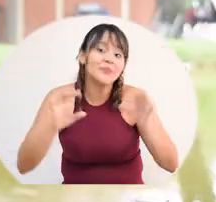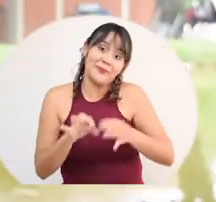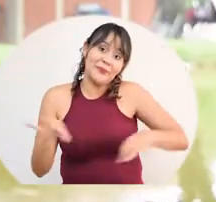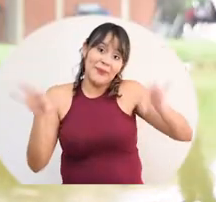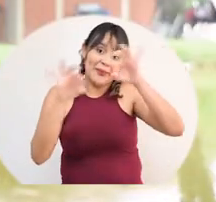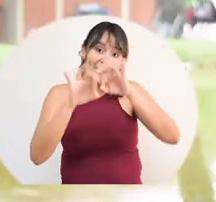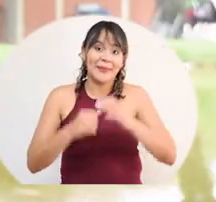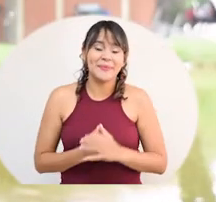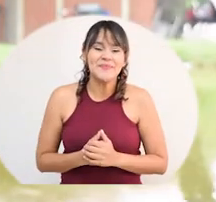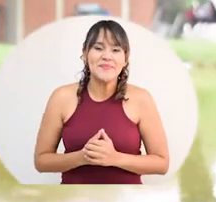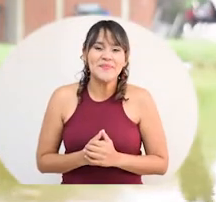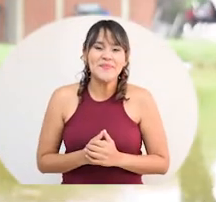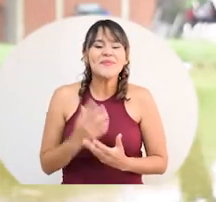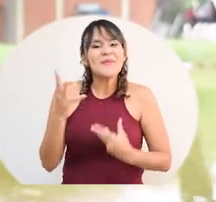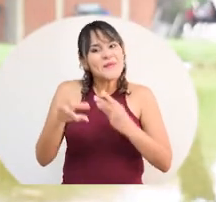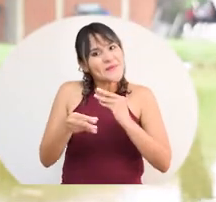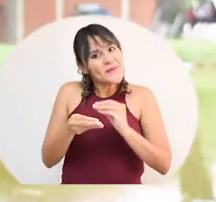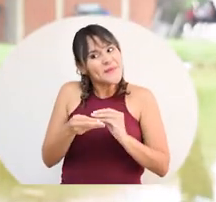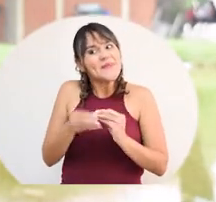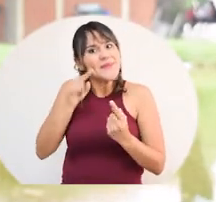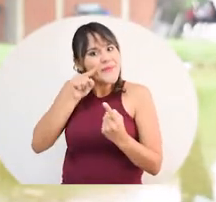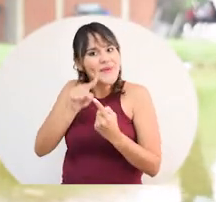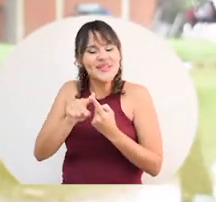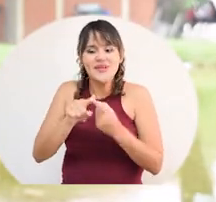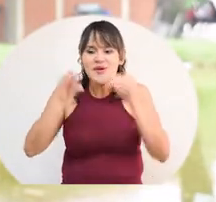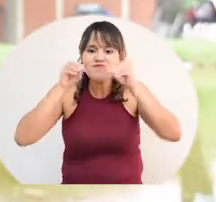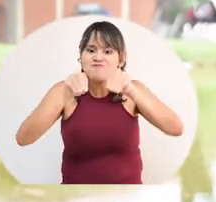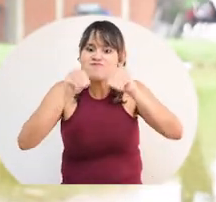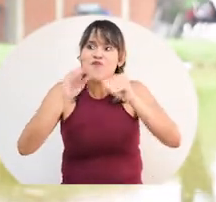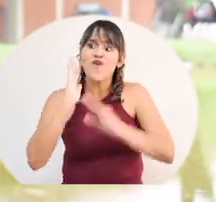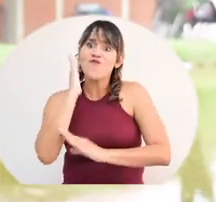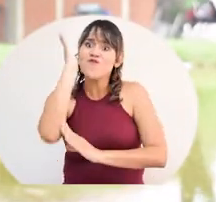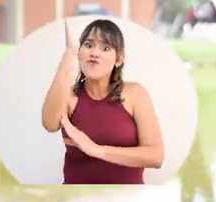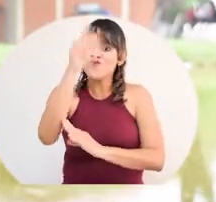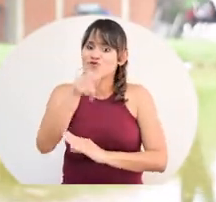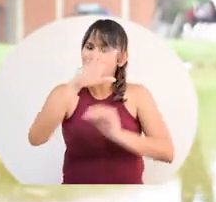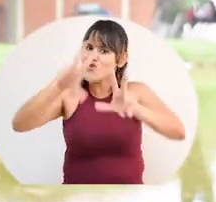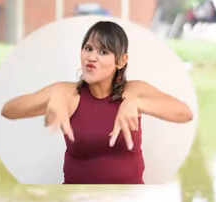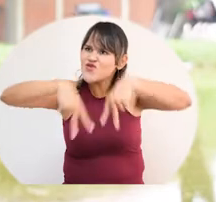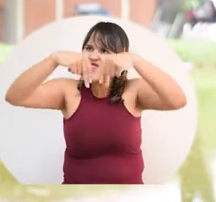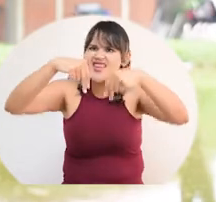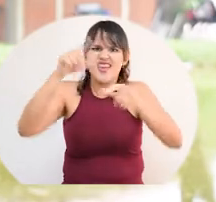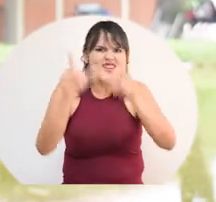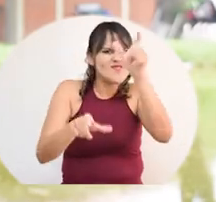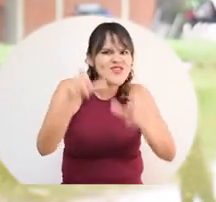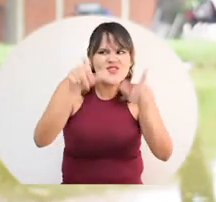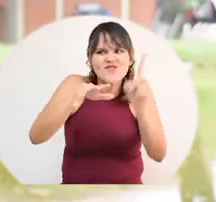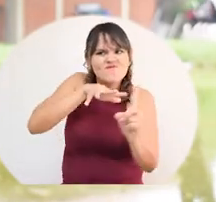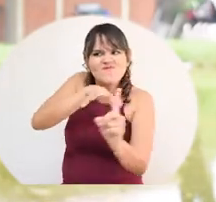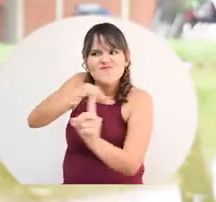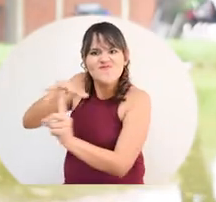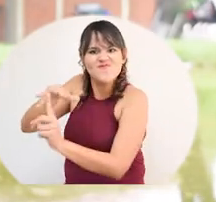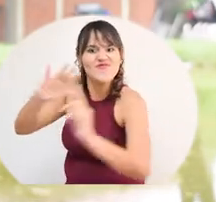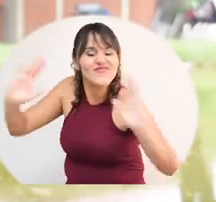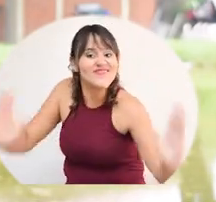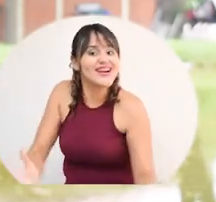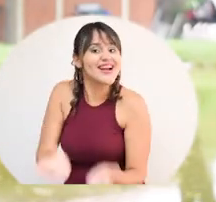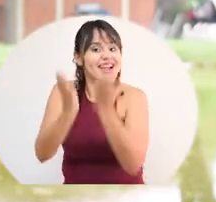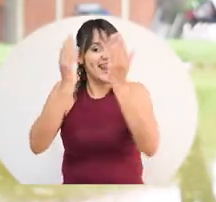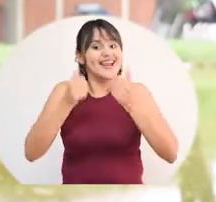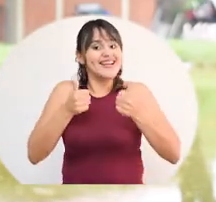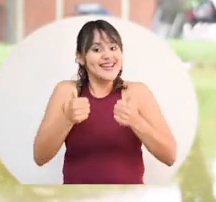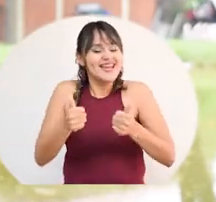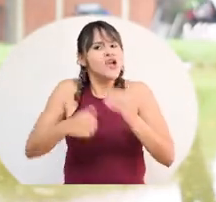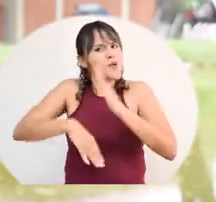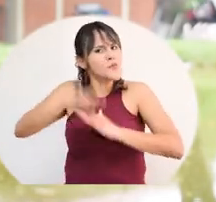es pensar en formar este individuo cierto que va a servir para la sociedad activamente que va a tener la capacidad de analizar el entorno que va a ser